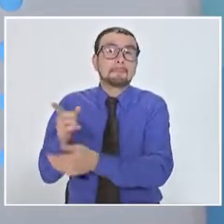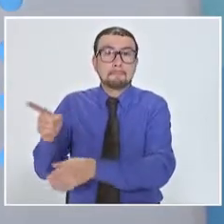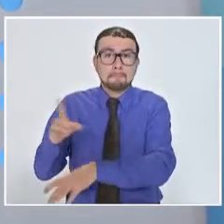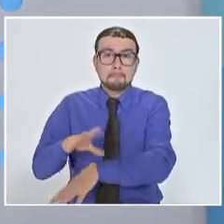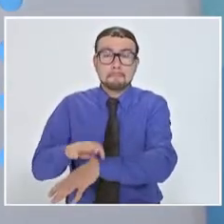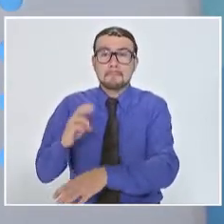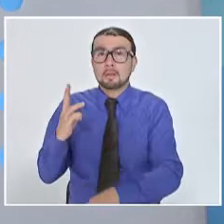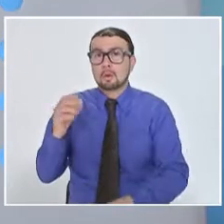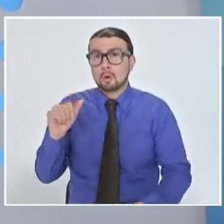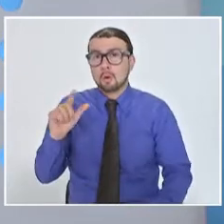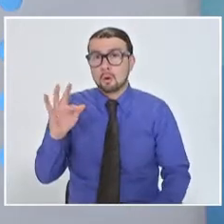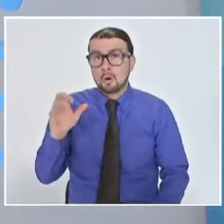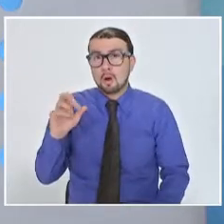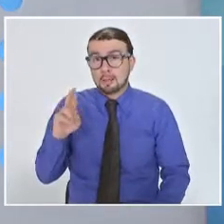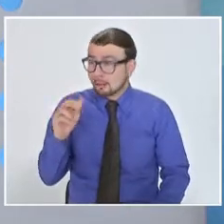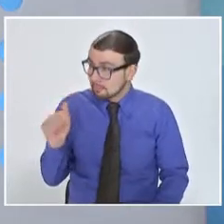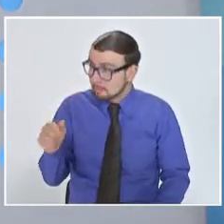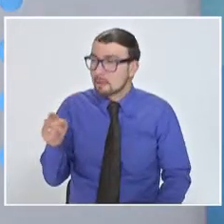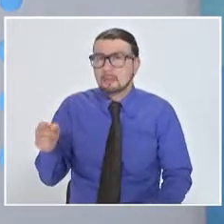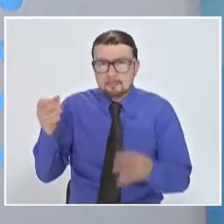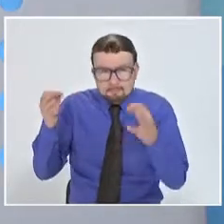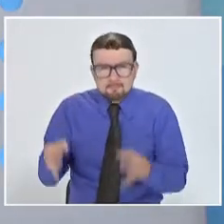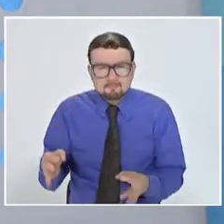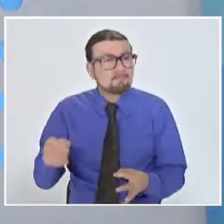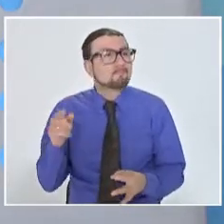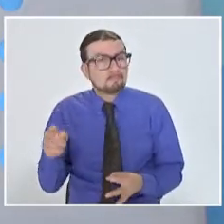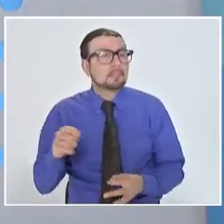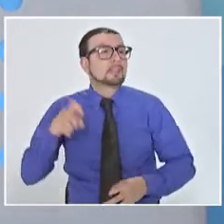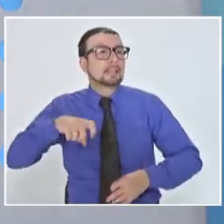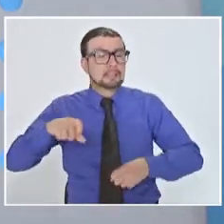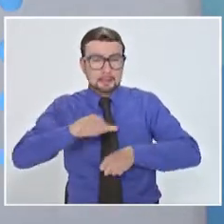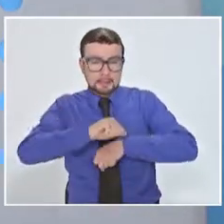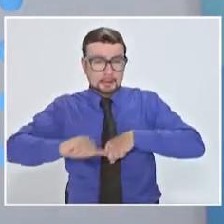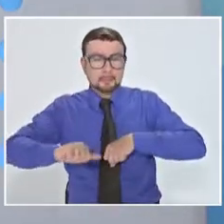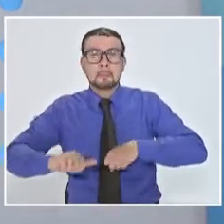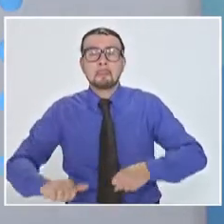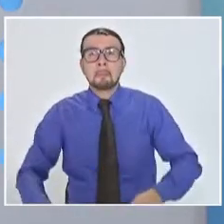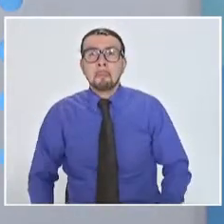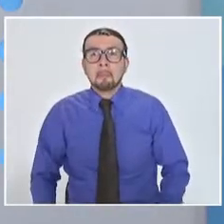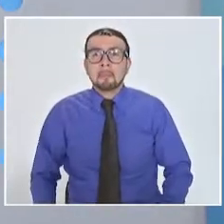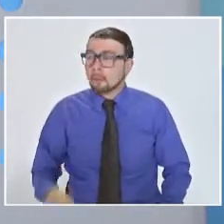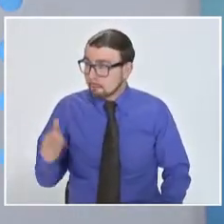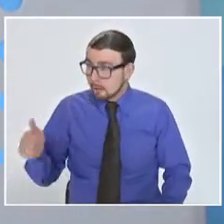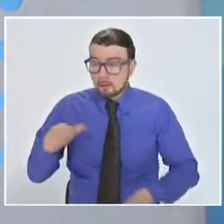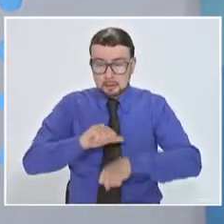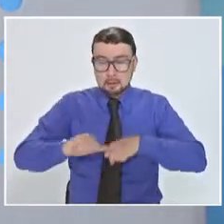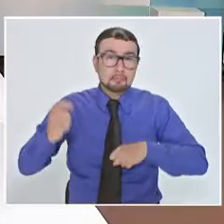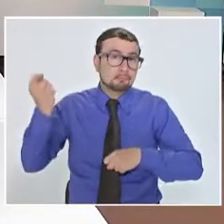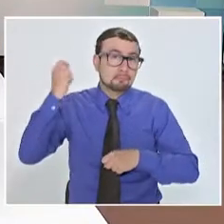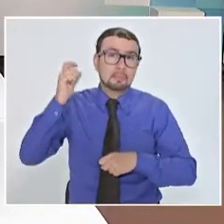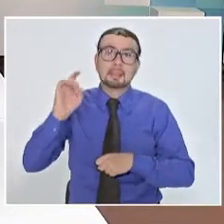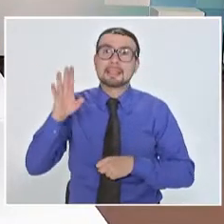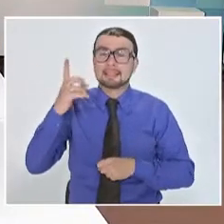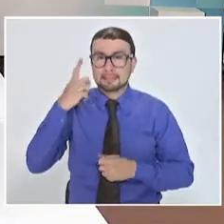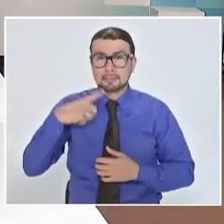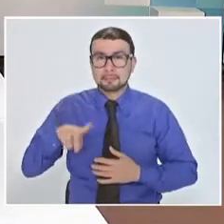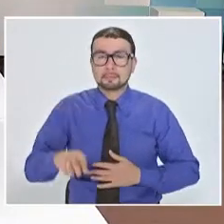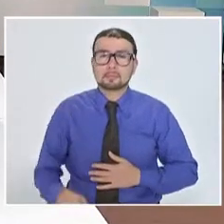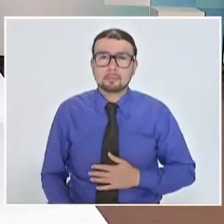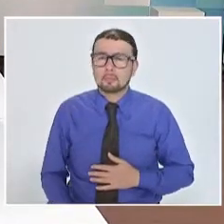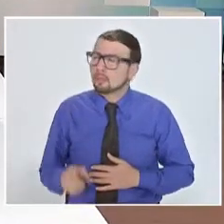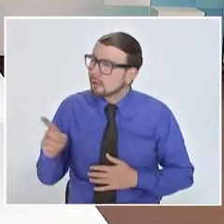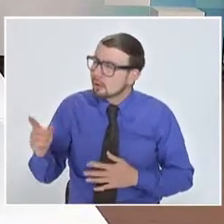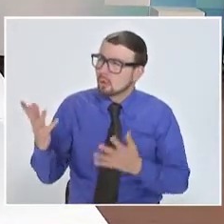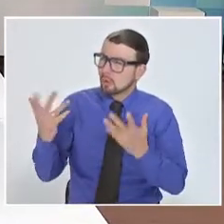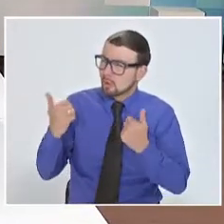mastólogo, el cual sí definió que era de realizar cirugía. Doctor Me la Walter, realizó hace 15 días. Cuéntanos esa historia. El